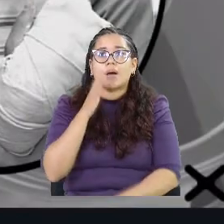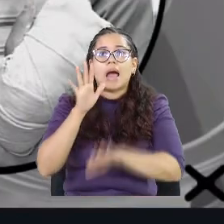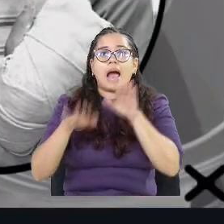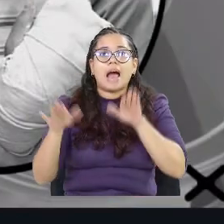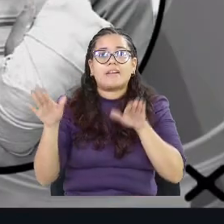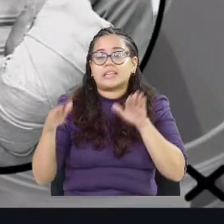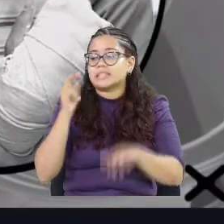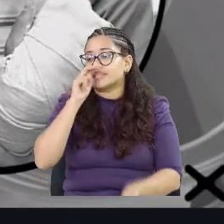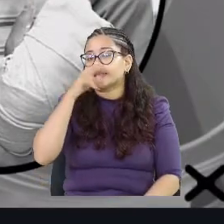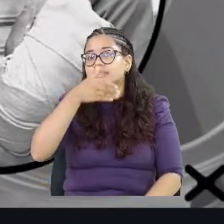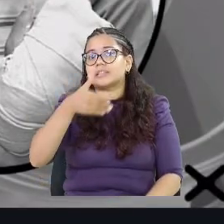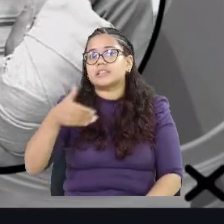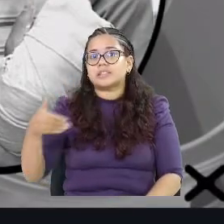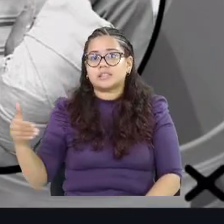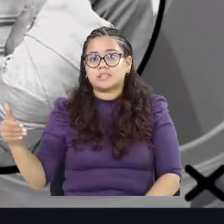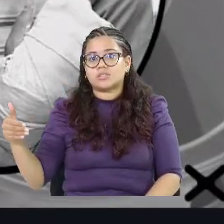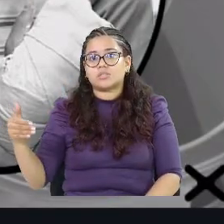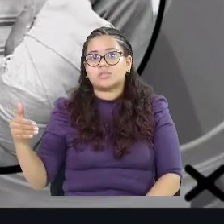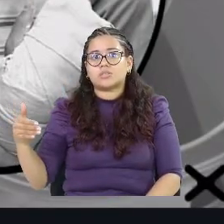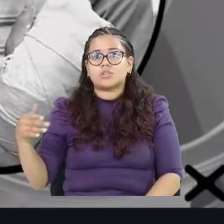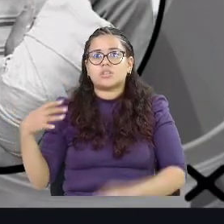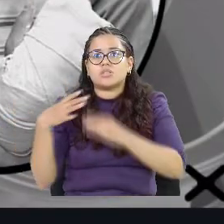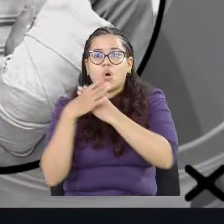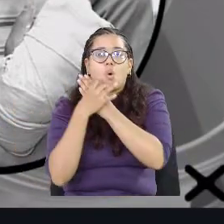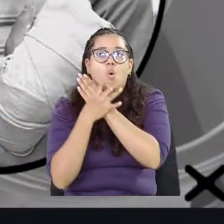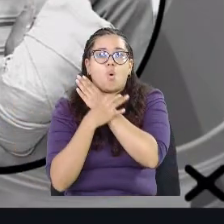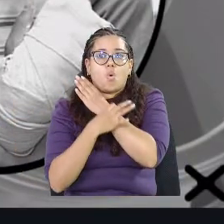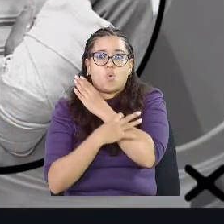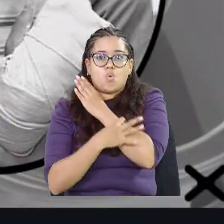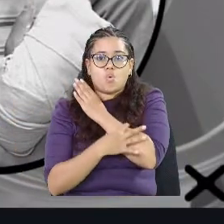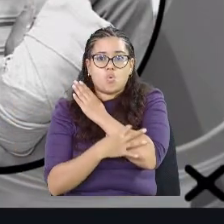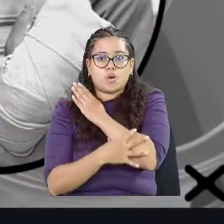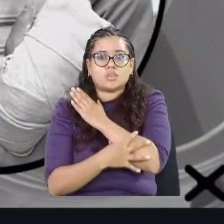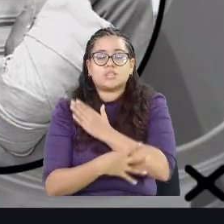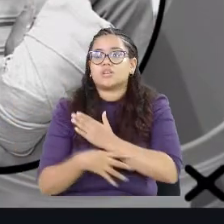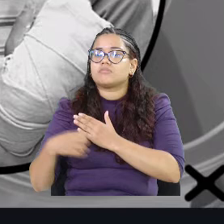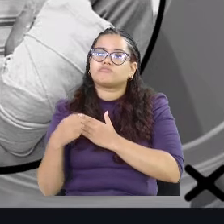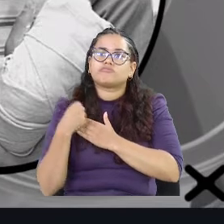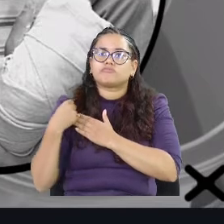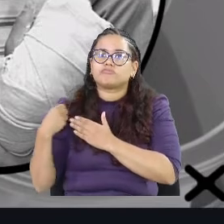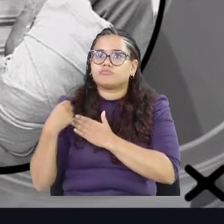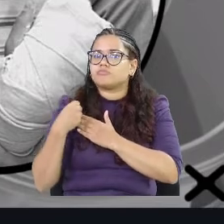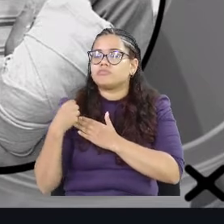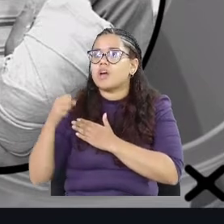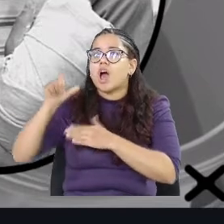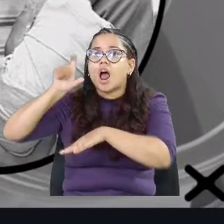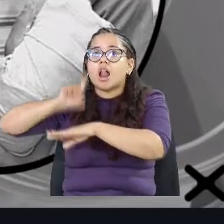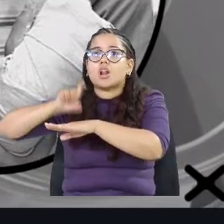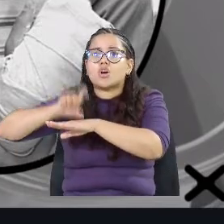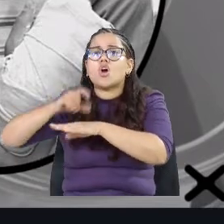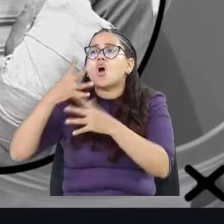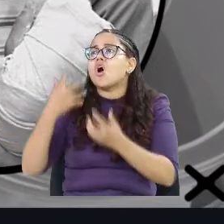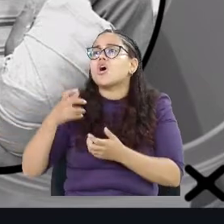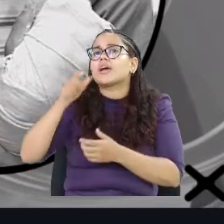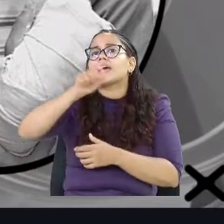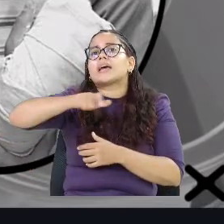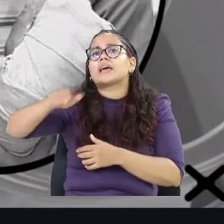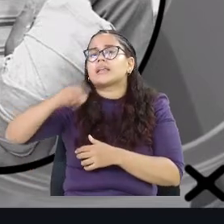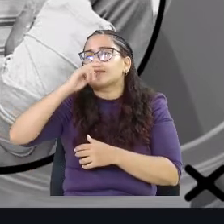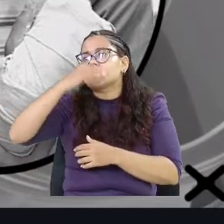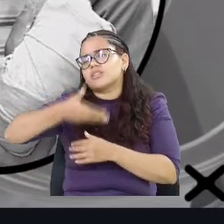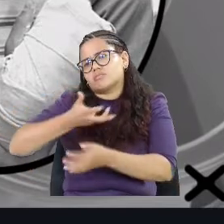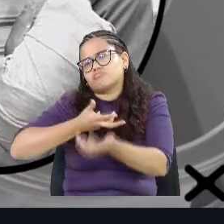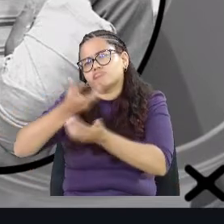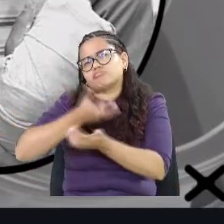ejemplo, donde los niños, cuando portan un yeso y se van al colegio o quieren interactuar con demás